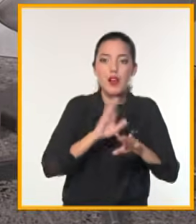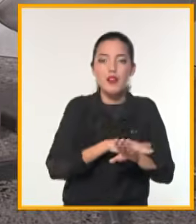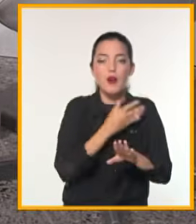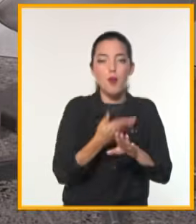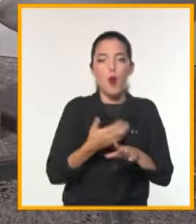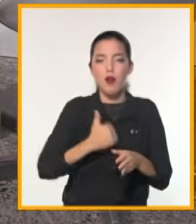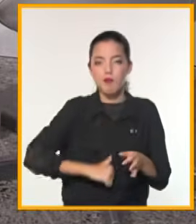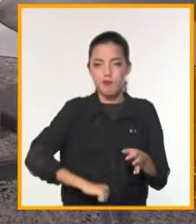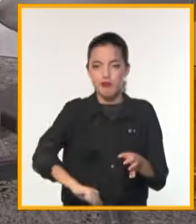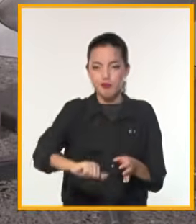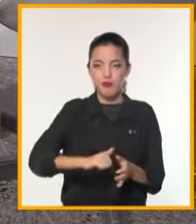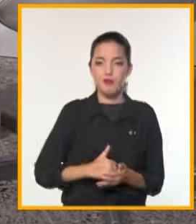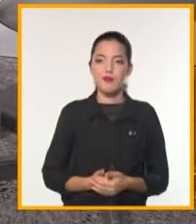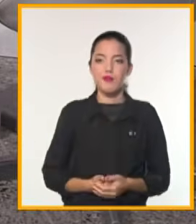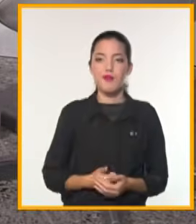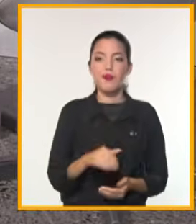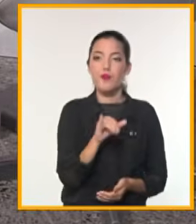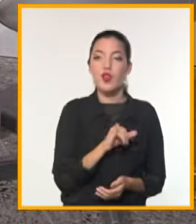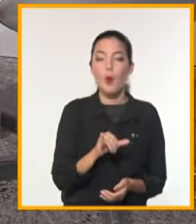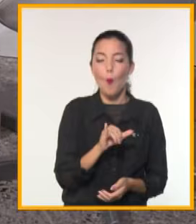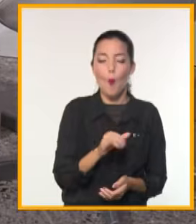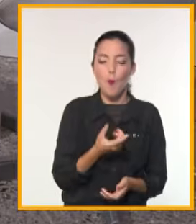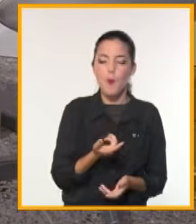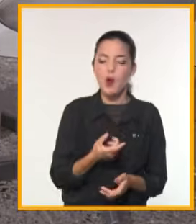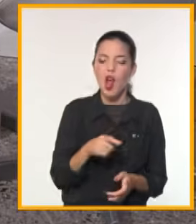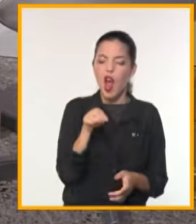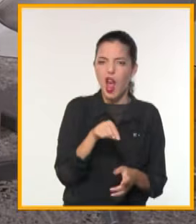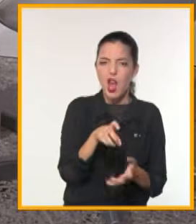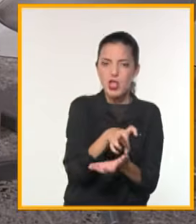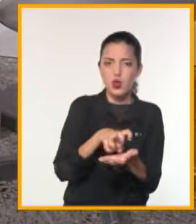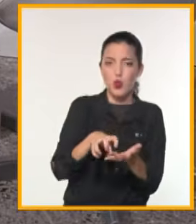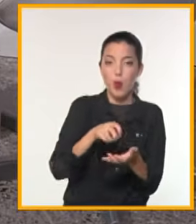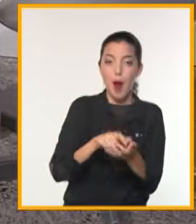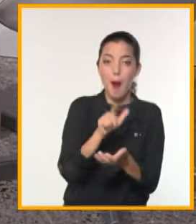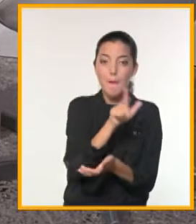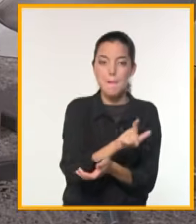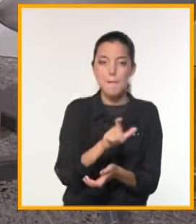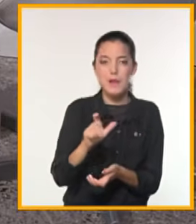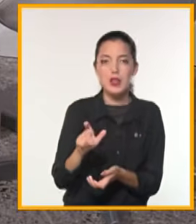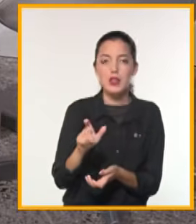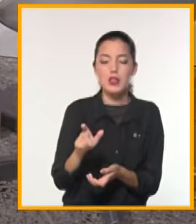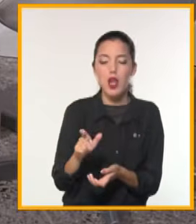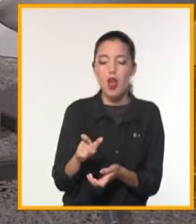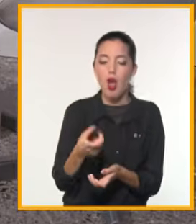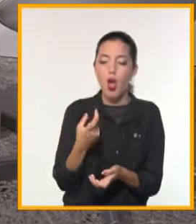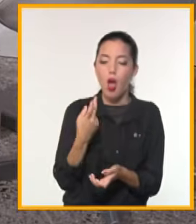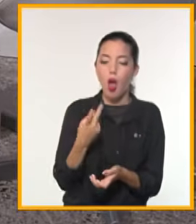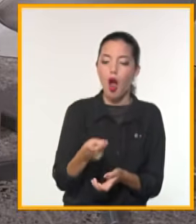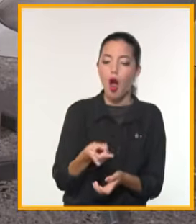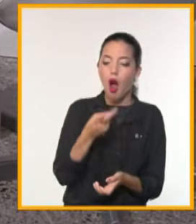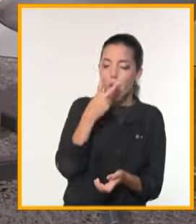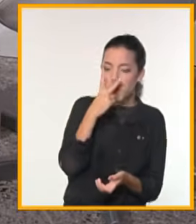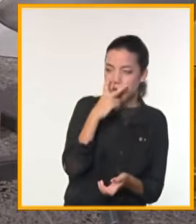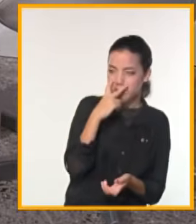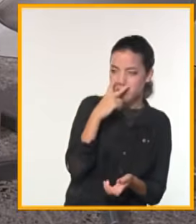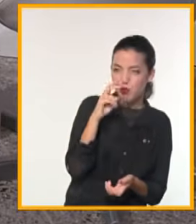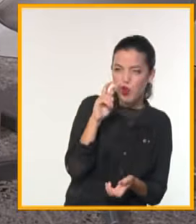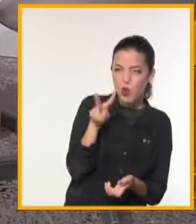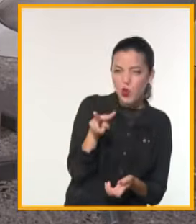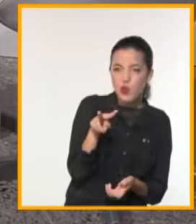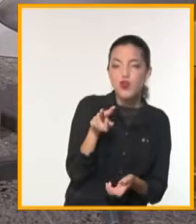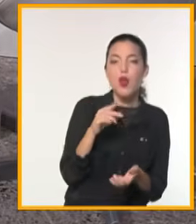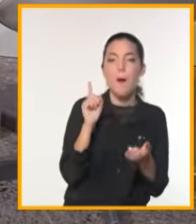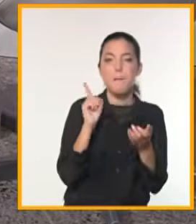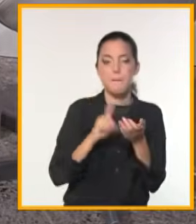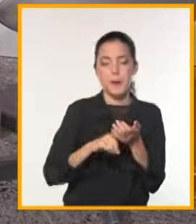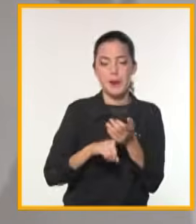local del partido a quién, a mi padre. Podemos poner, quizás nos acompañe la producción con algunas imágenes de los